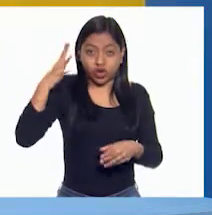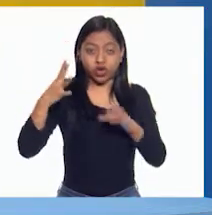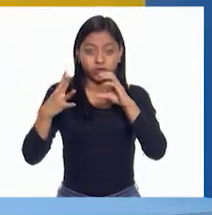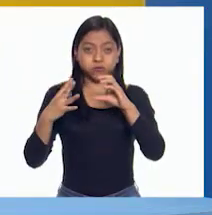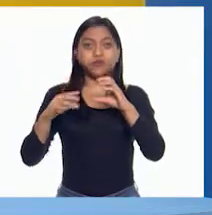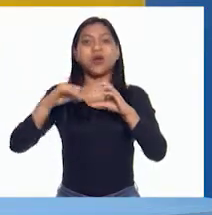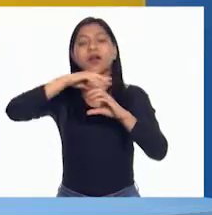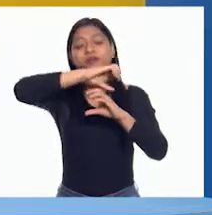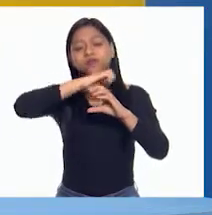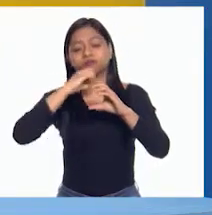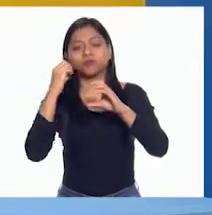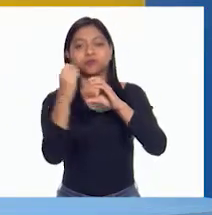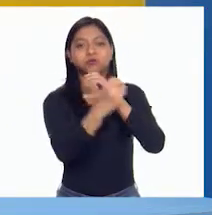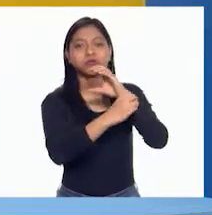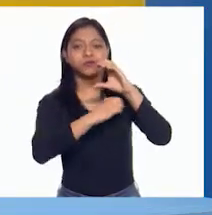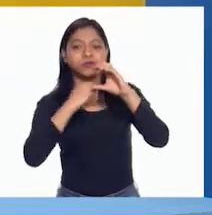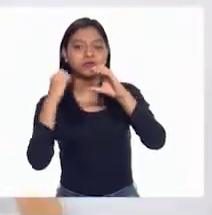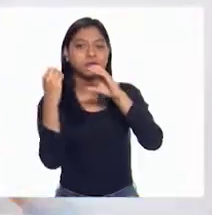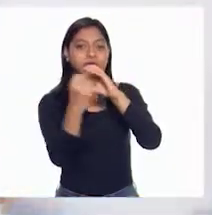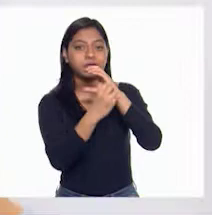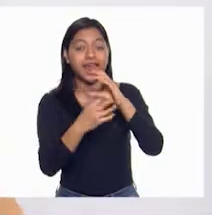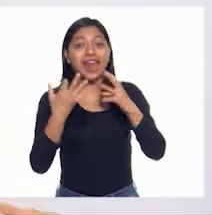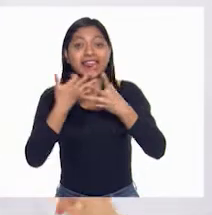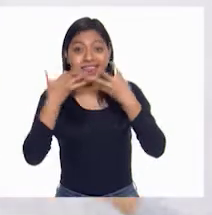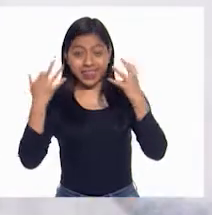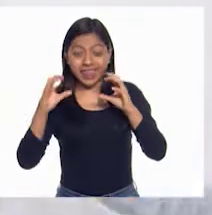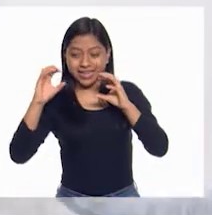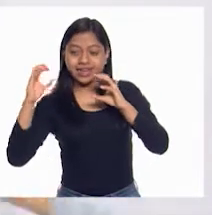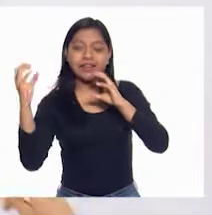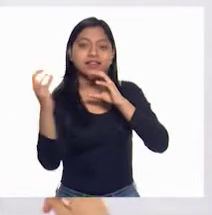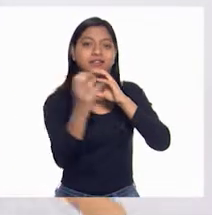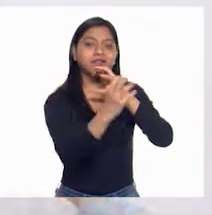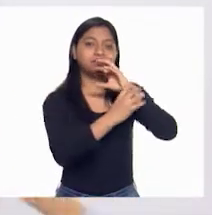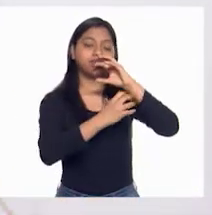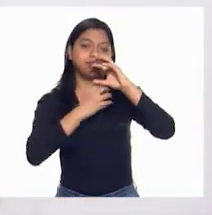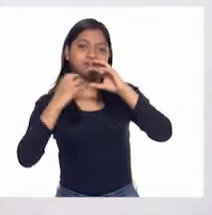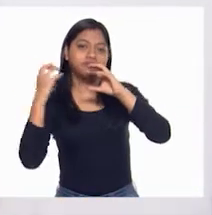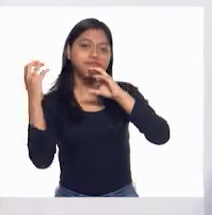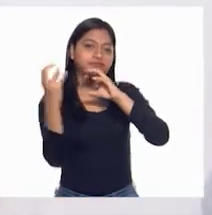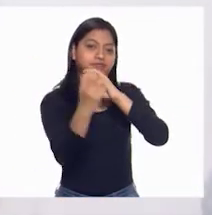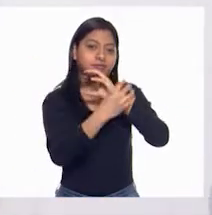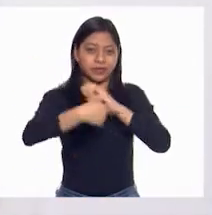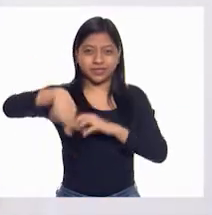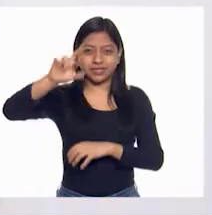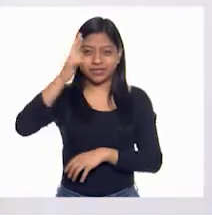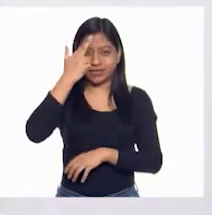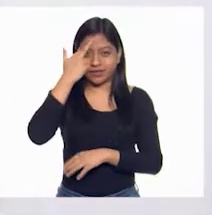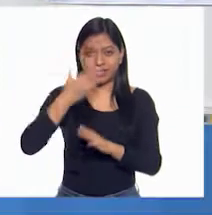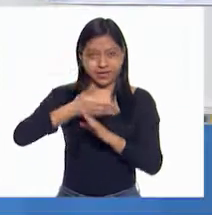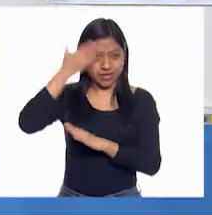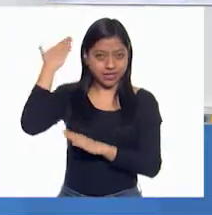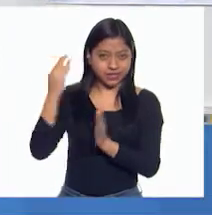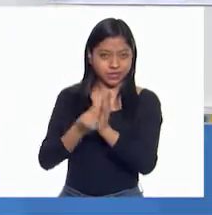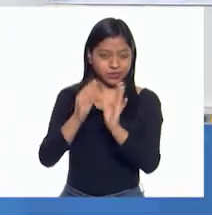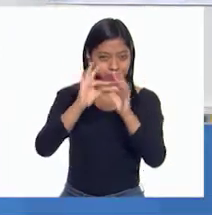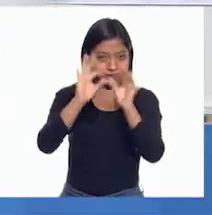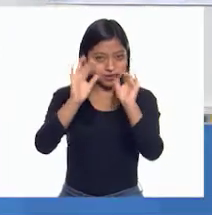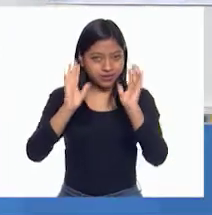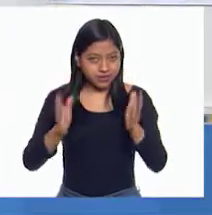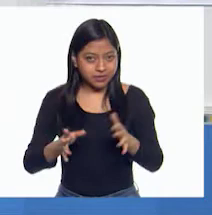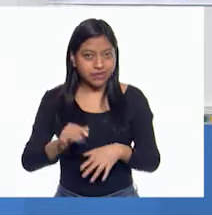sistema planetario y la Tierra daba vueltas a su alrededor? ¿Se acuerdan? Por